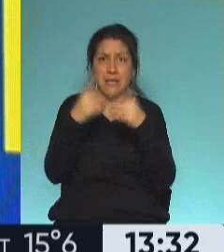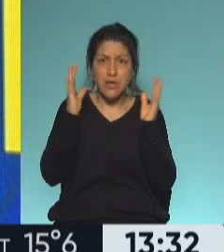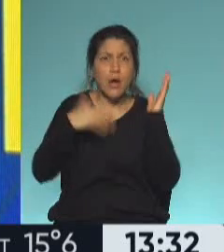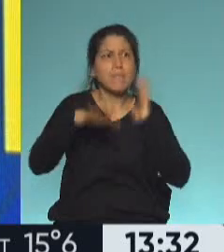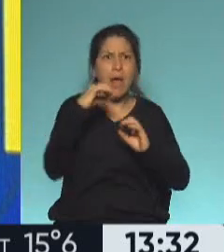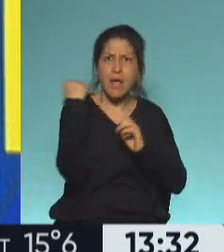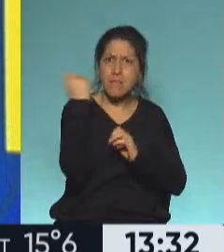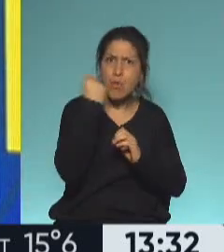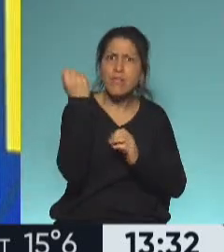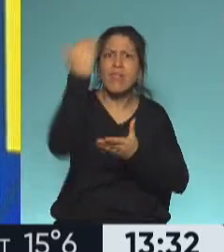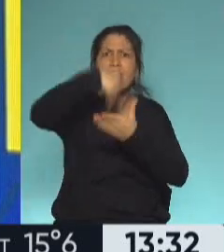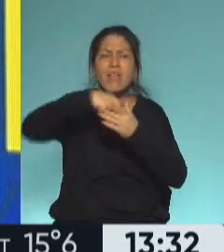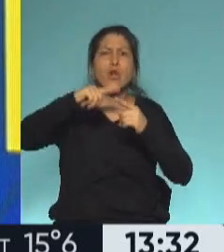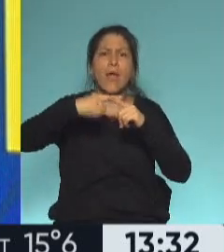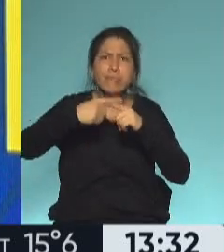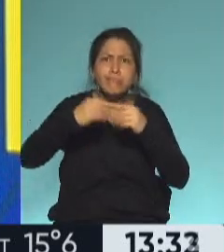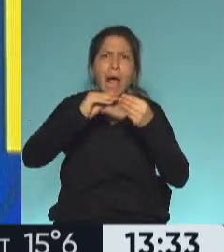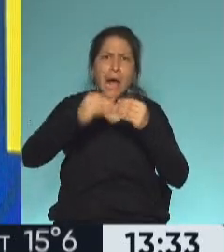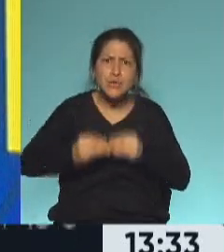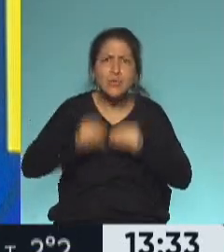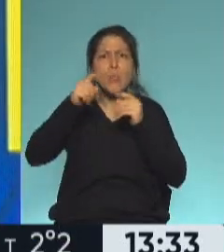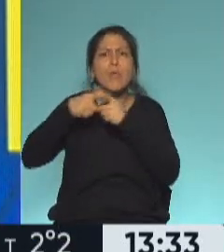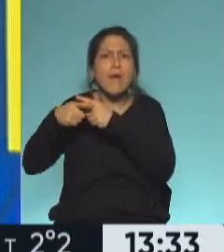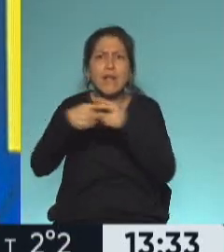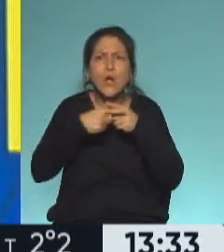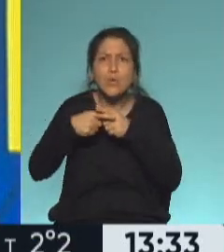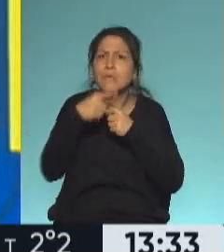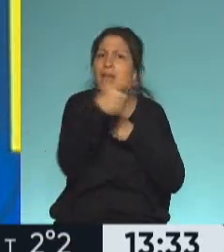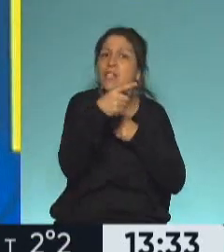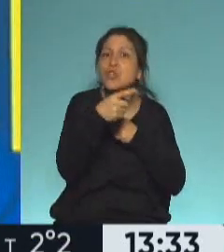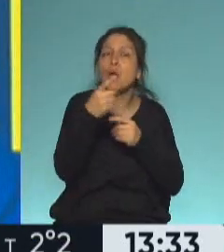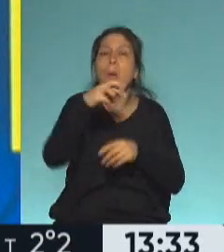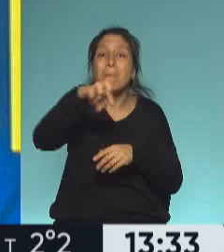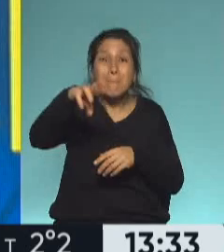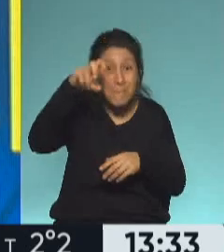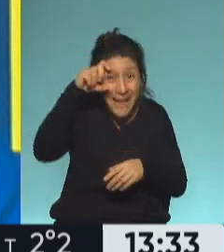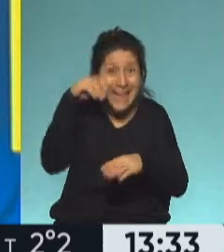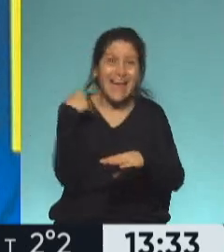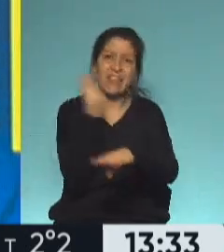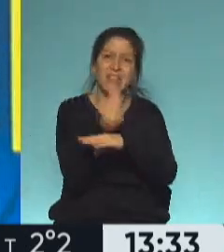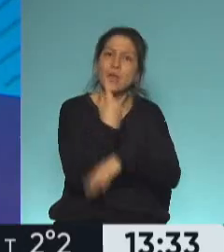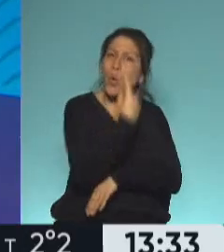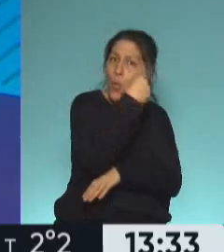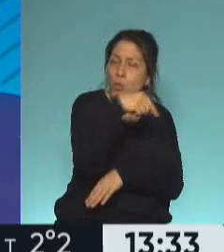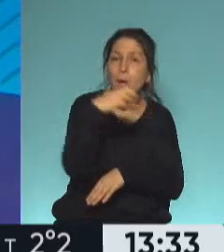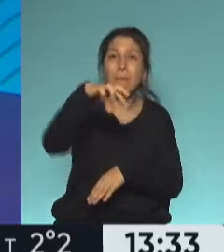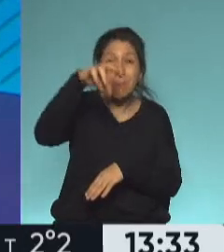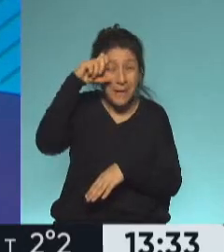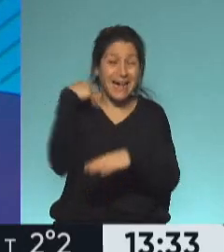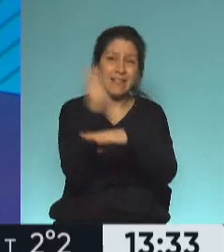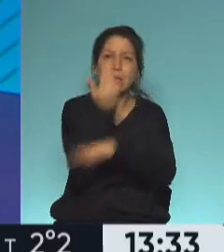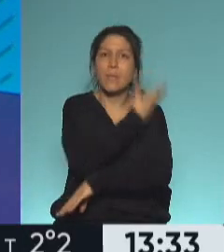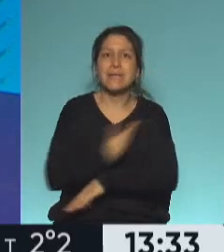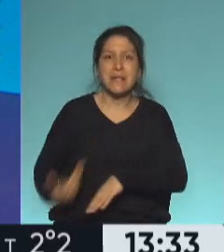importancia dentro del campo político de Bielorrusia. ¿Por qué? Porque eran precandidatos, o uno de ellos precandidato a presidente.